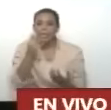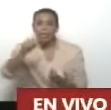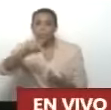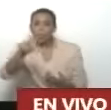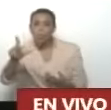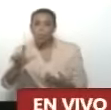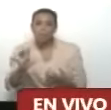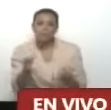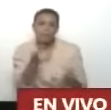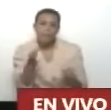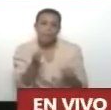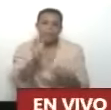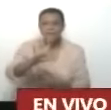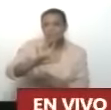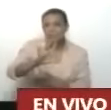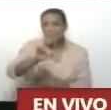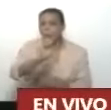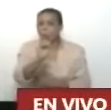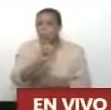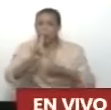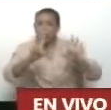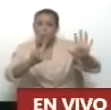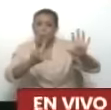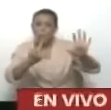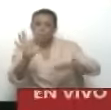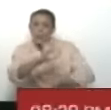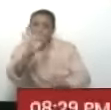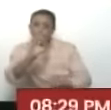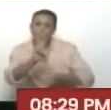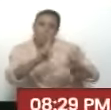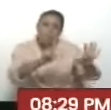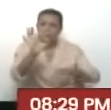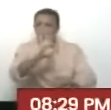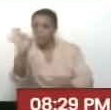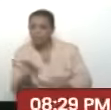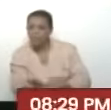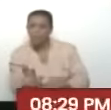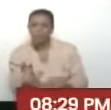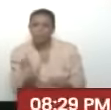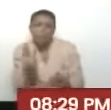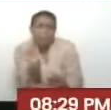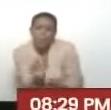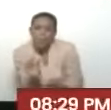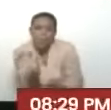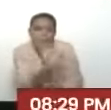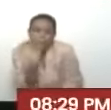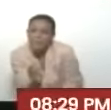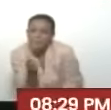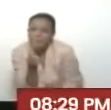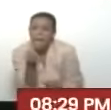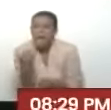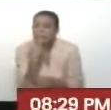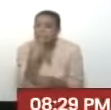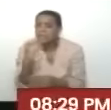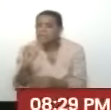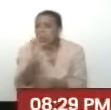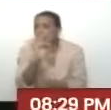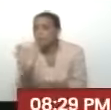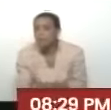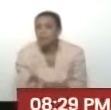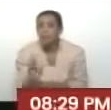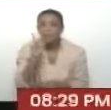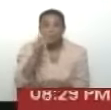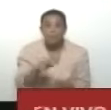Están siempre entre 5 y 8%. Ah, imagínate. Es decir, aquí es una décima parte. Sí, sí, es casi cero. Y si usted revisa